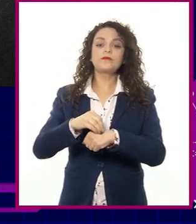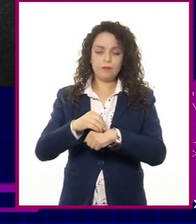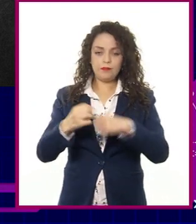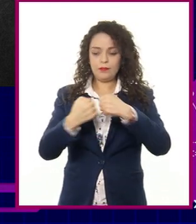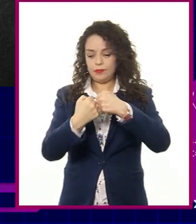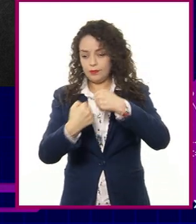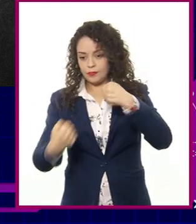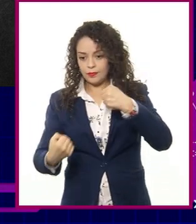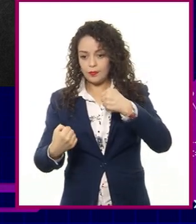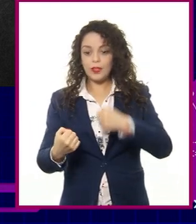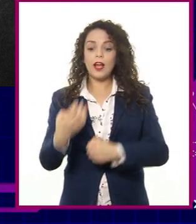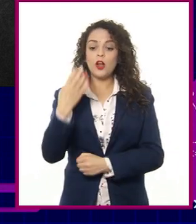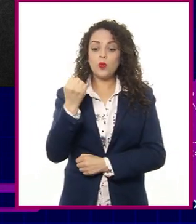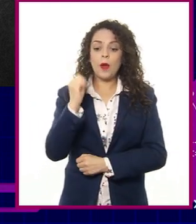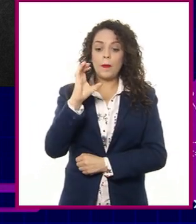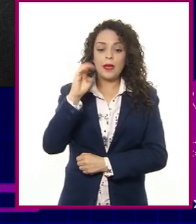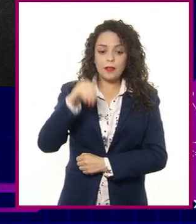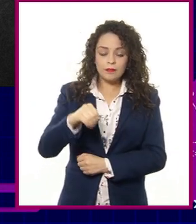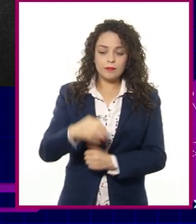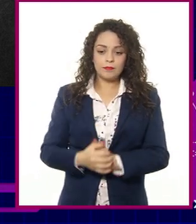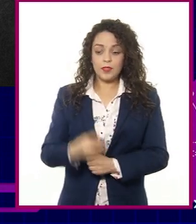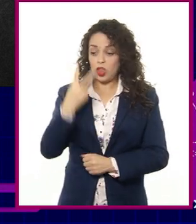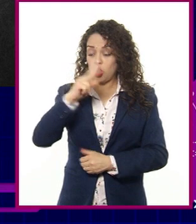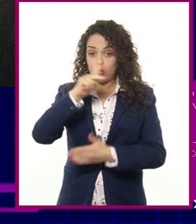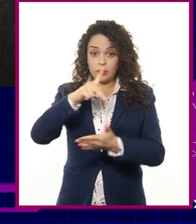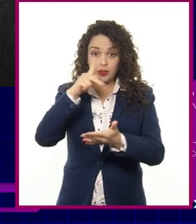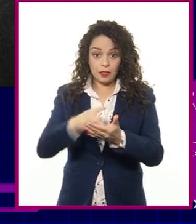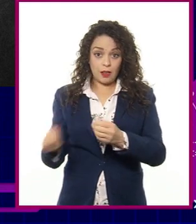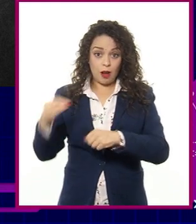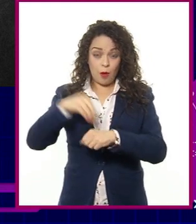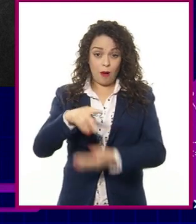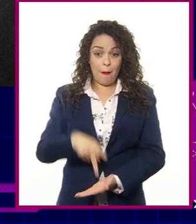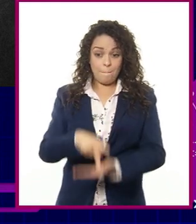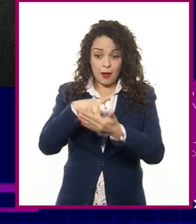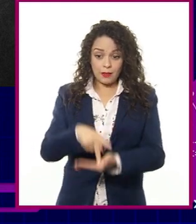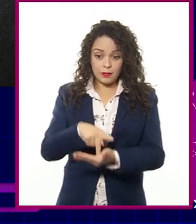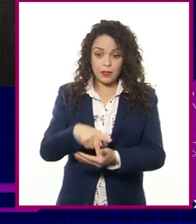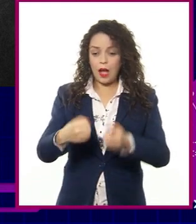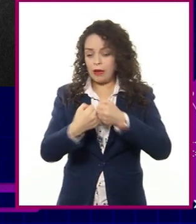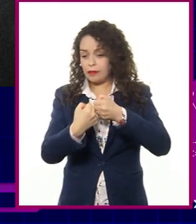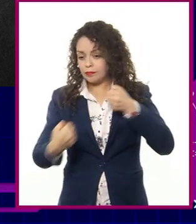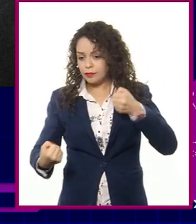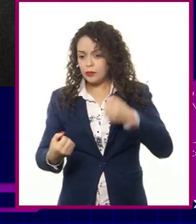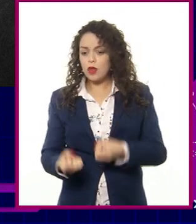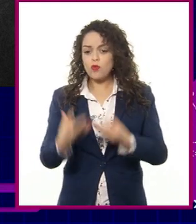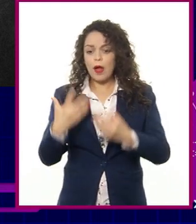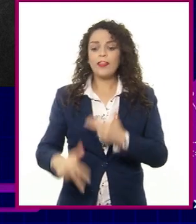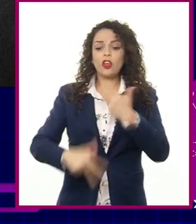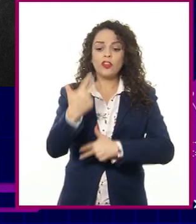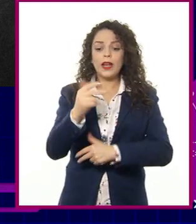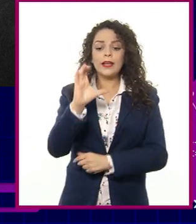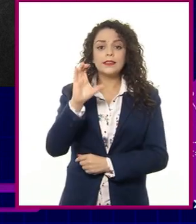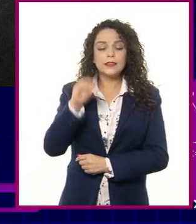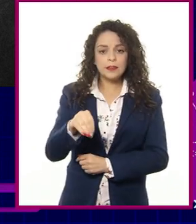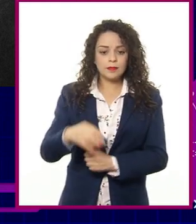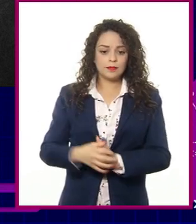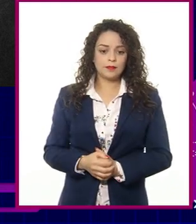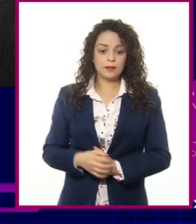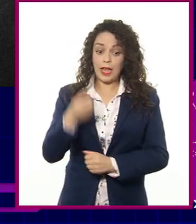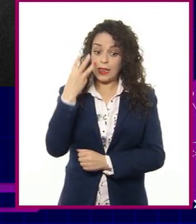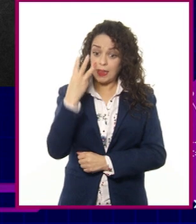centímetros. Si es de 2 kilogramos, la longitud total es de 13 centímetros. Si es de 3, la